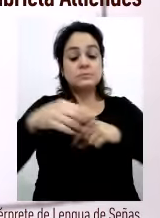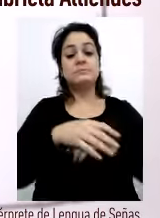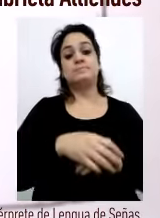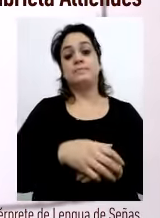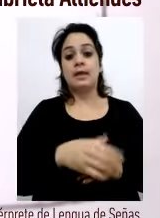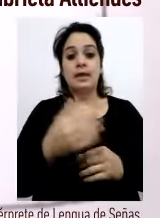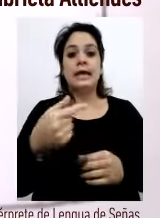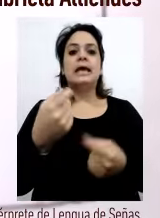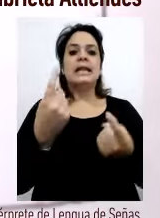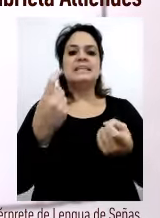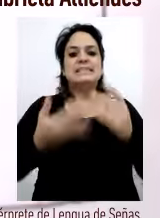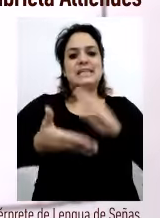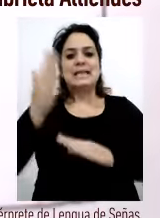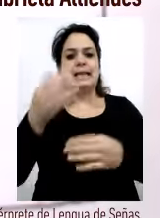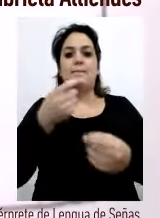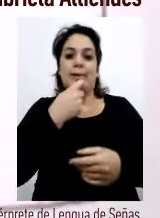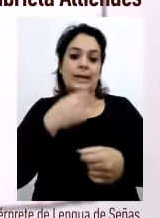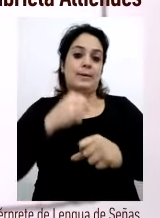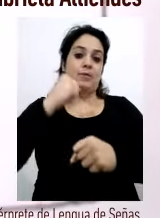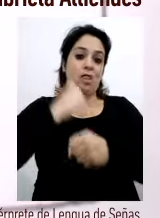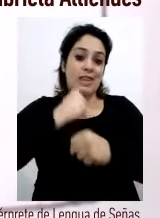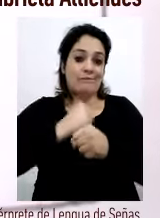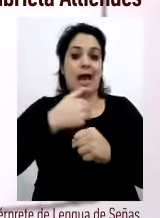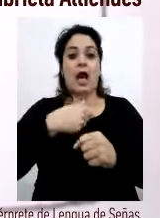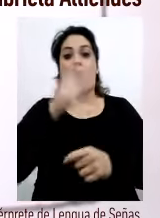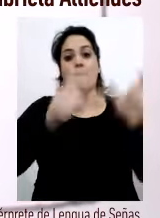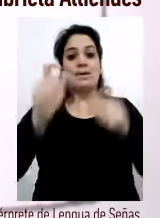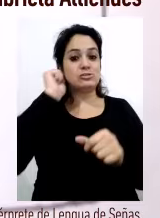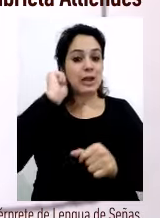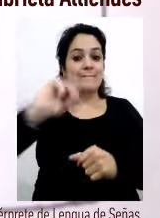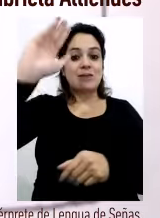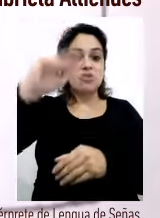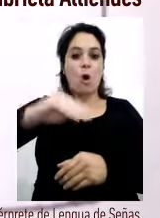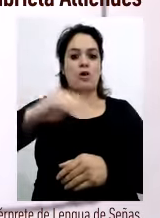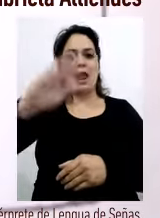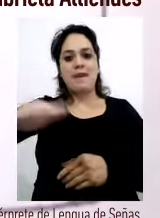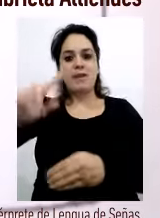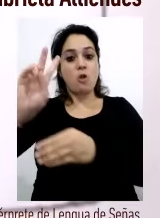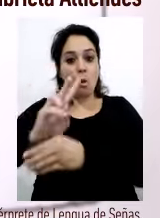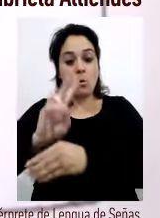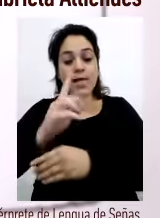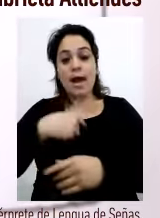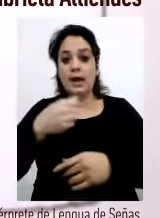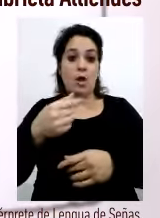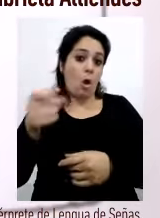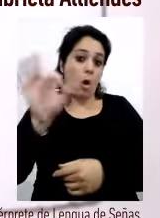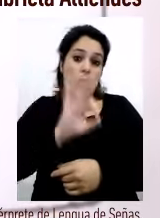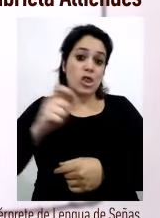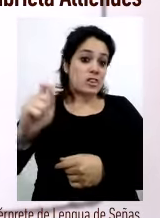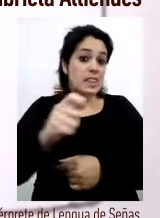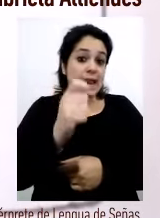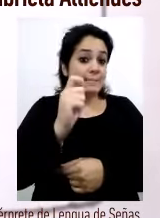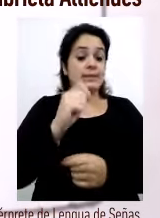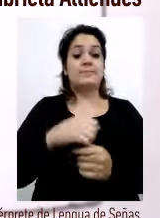Mendoza que tengan que salir a la calle para dirigirse a sus empleos, cuidado de adultos mayores, niños o cualquier otra situación